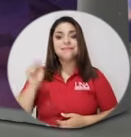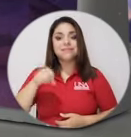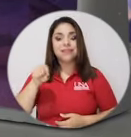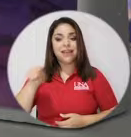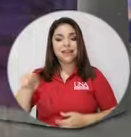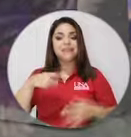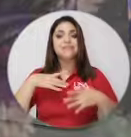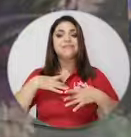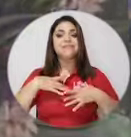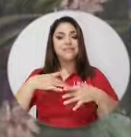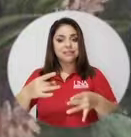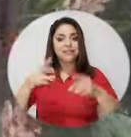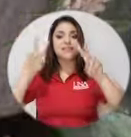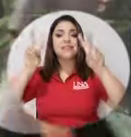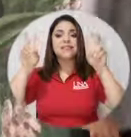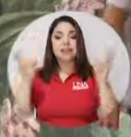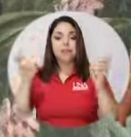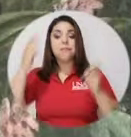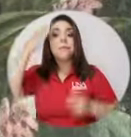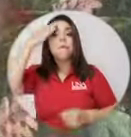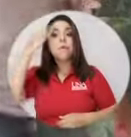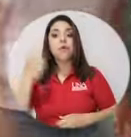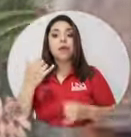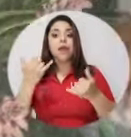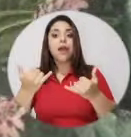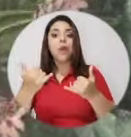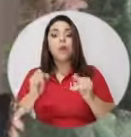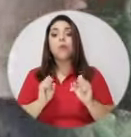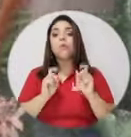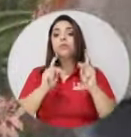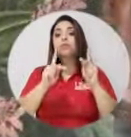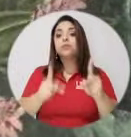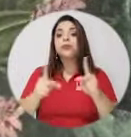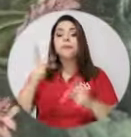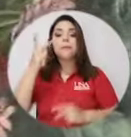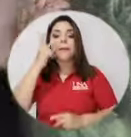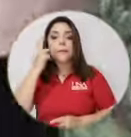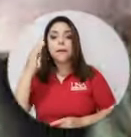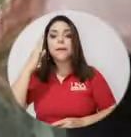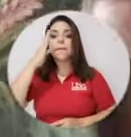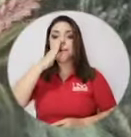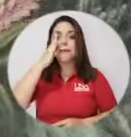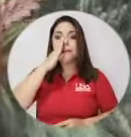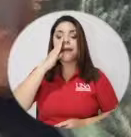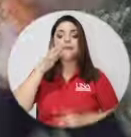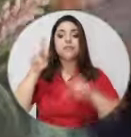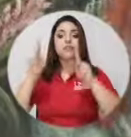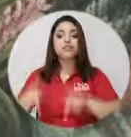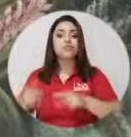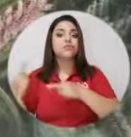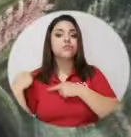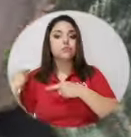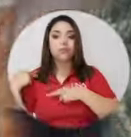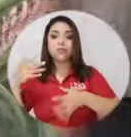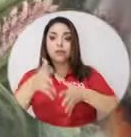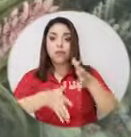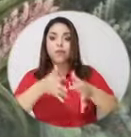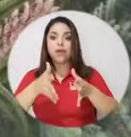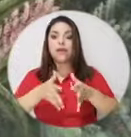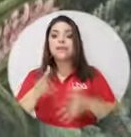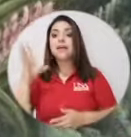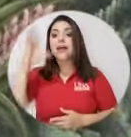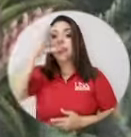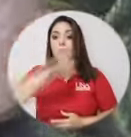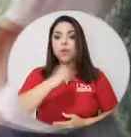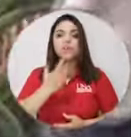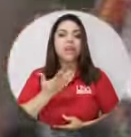la oportunidad para que muchos papás y mamás y encargados de cuidado de educación se den cuenta de lo que usted acaba de señalar, lo difícil que es